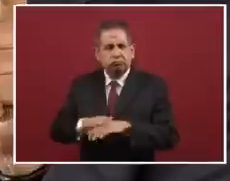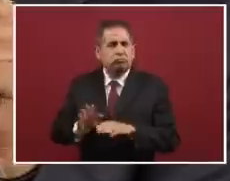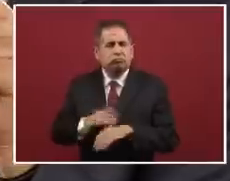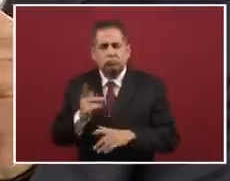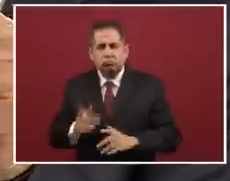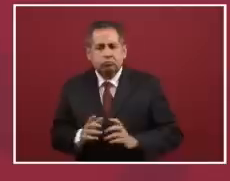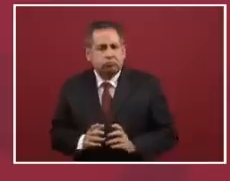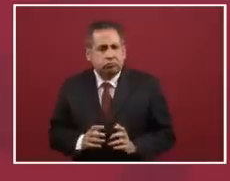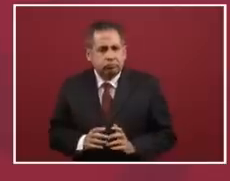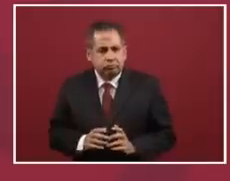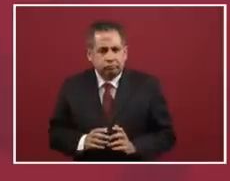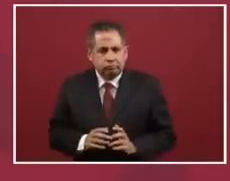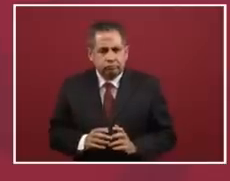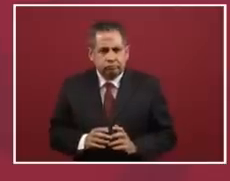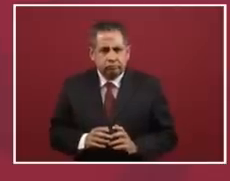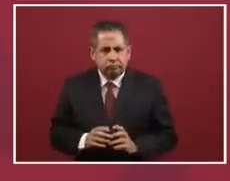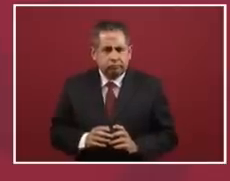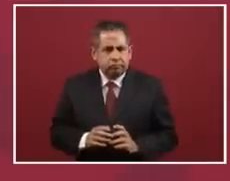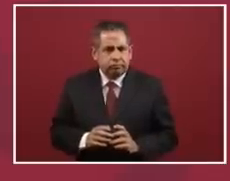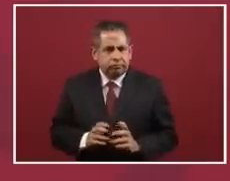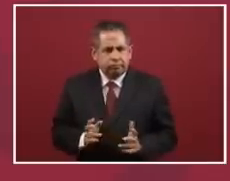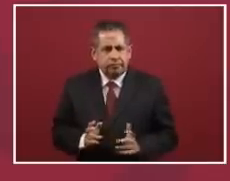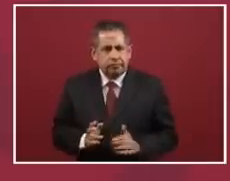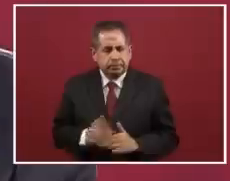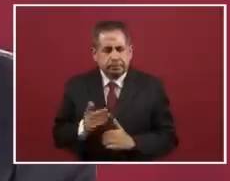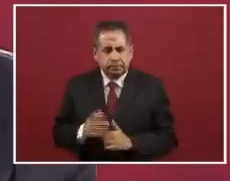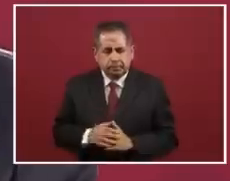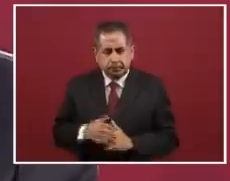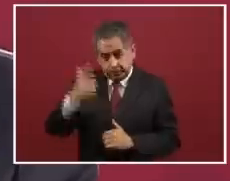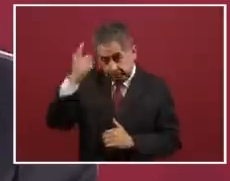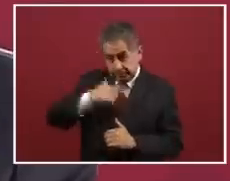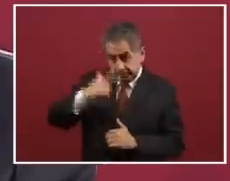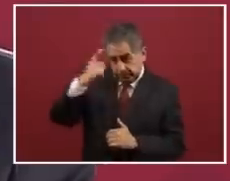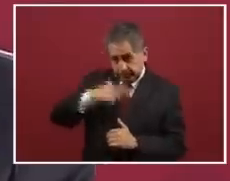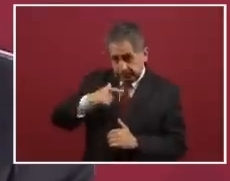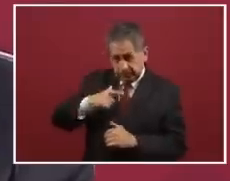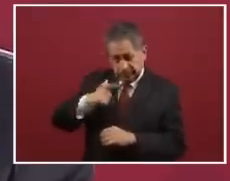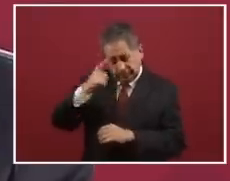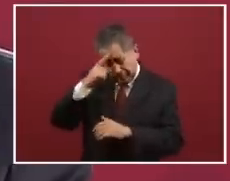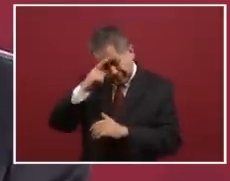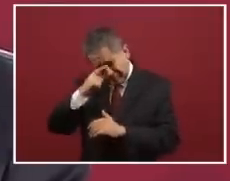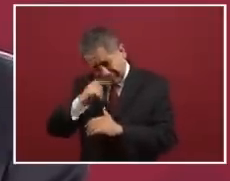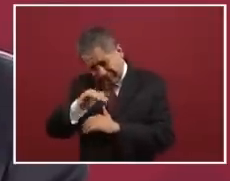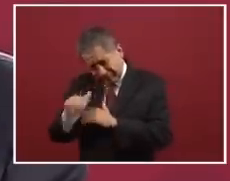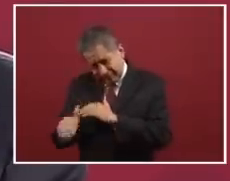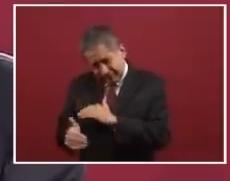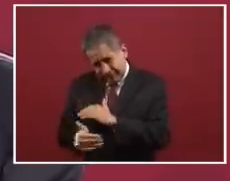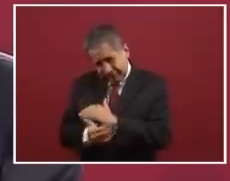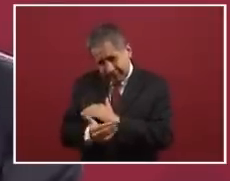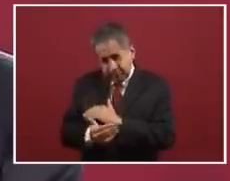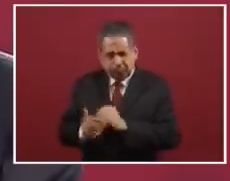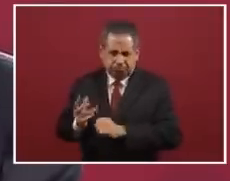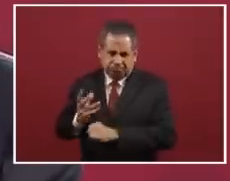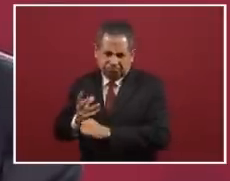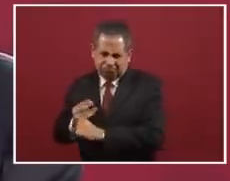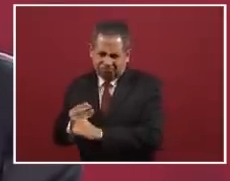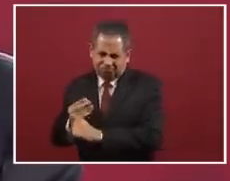haciendo en la noche, muy tarde, hasta la madrugada,